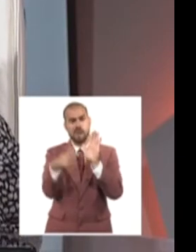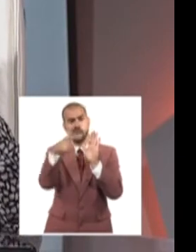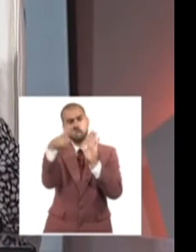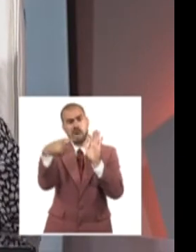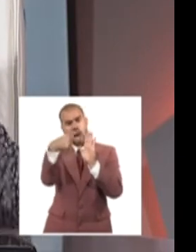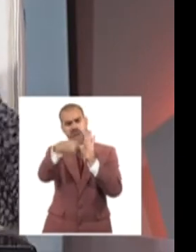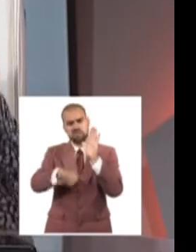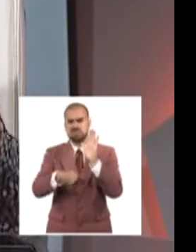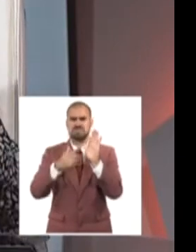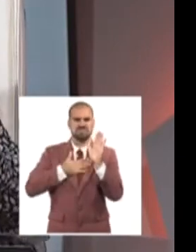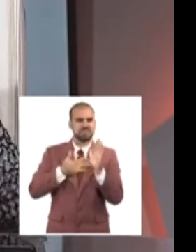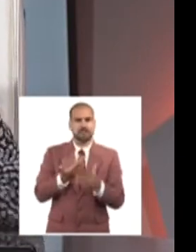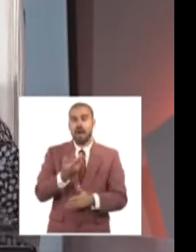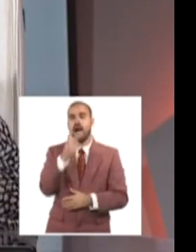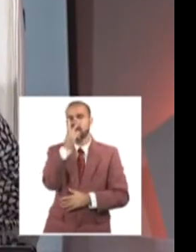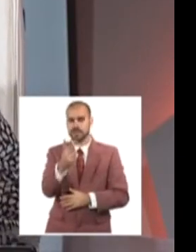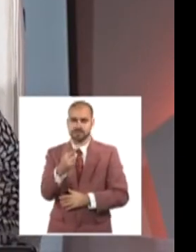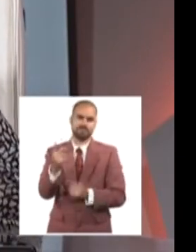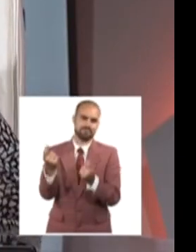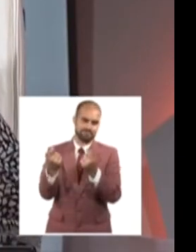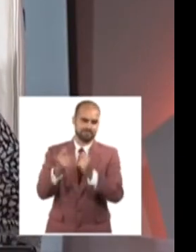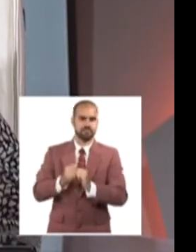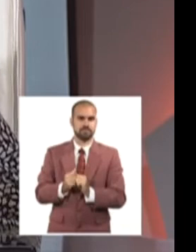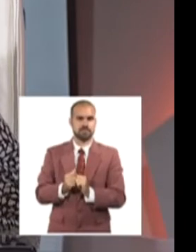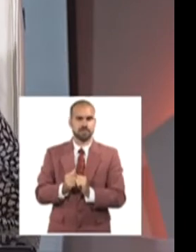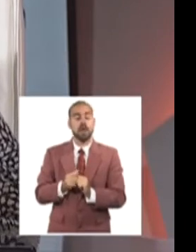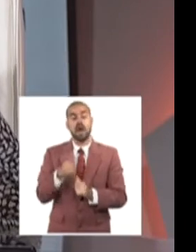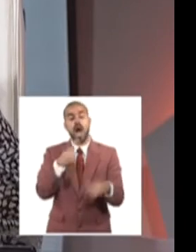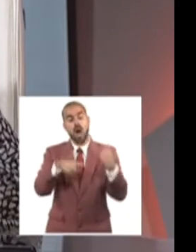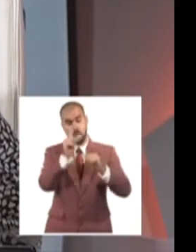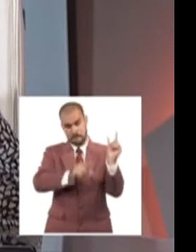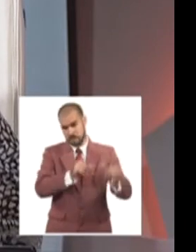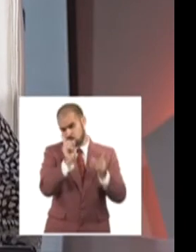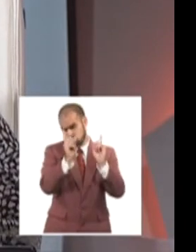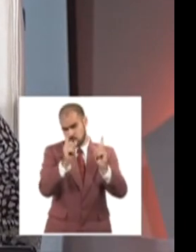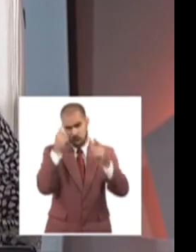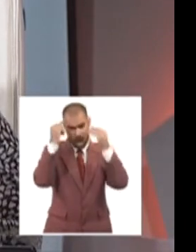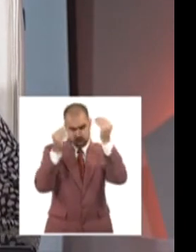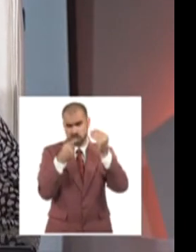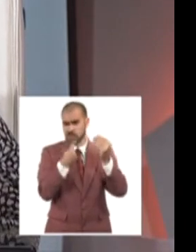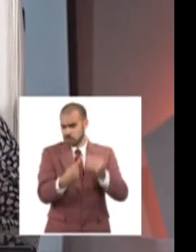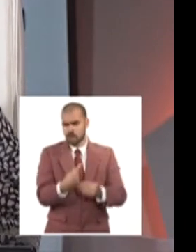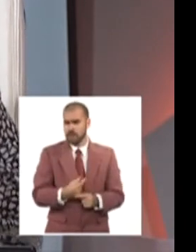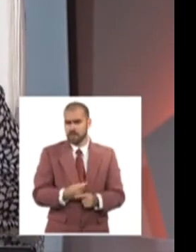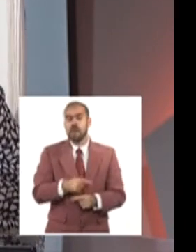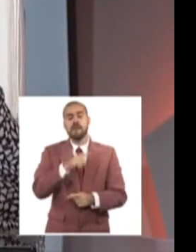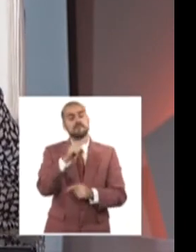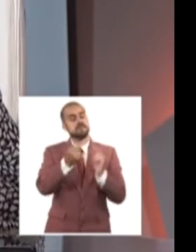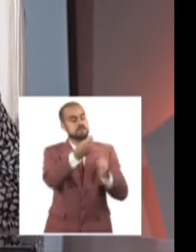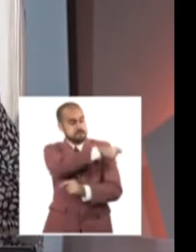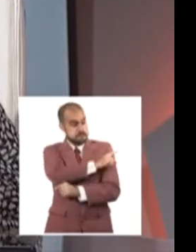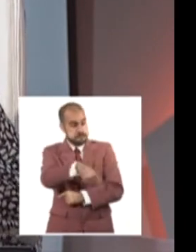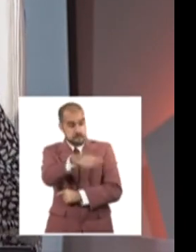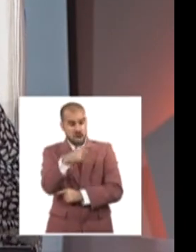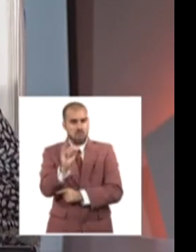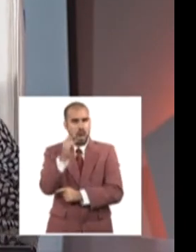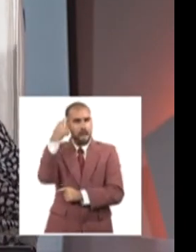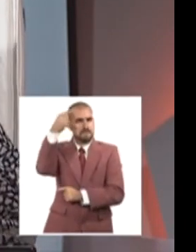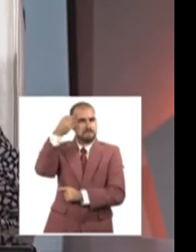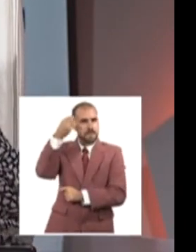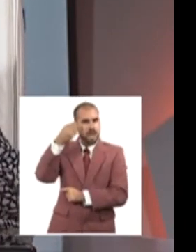en la economía los analistas indican que los brasileños van a ir a las urnas pensando en sus bolsillos